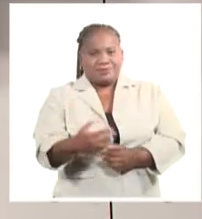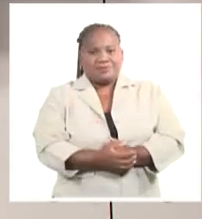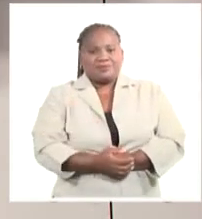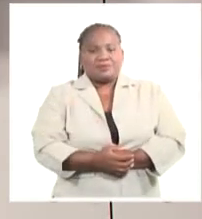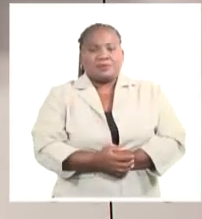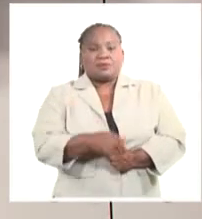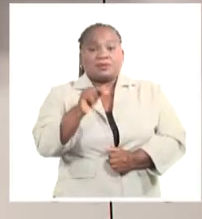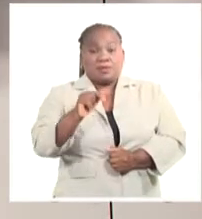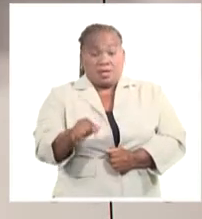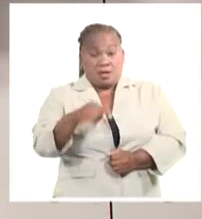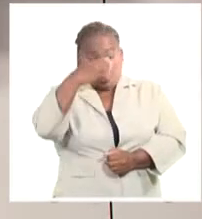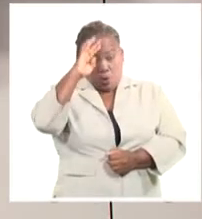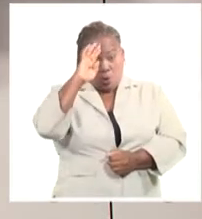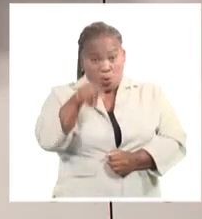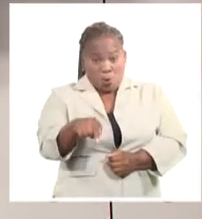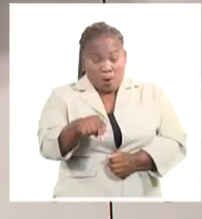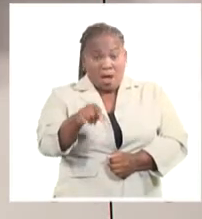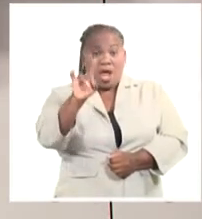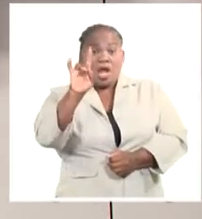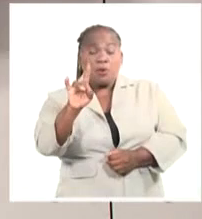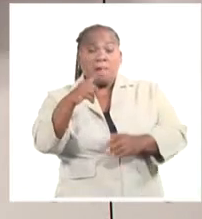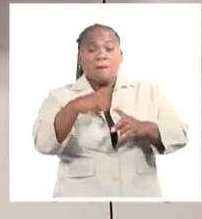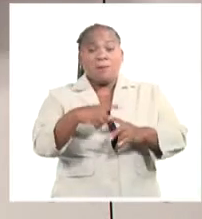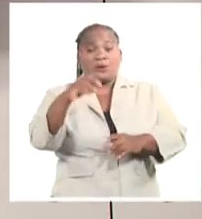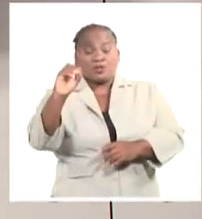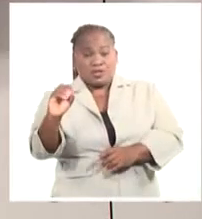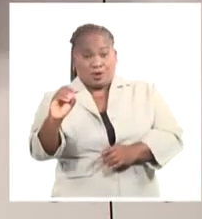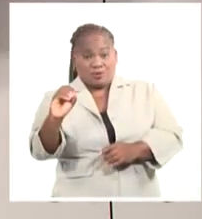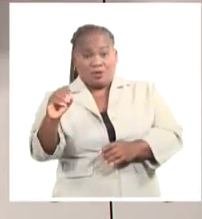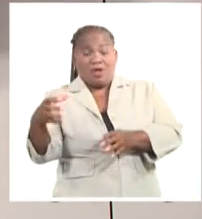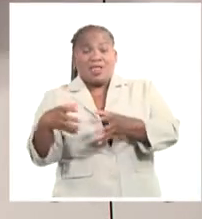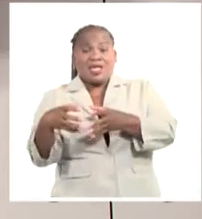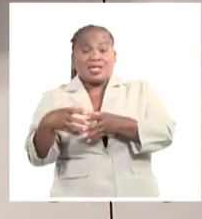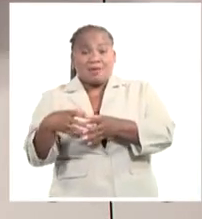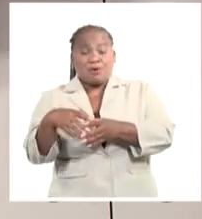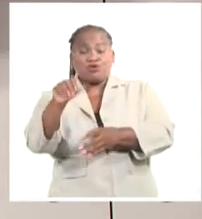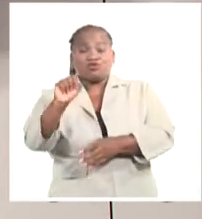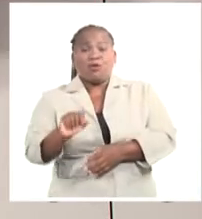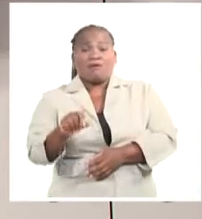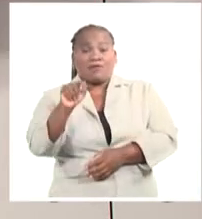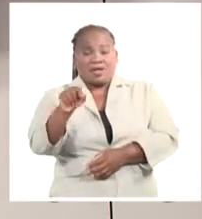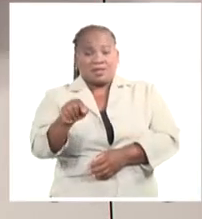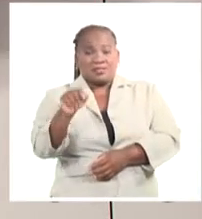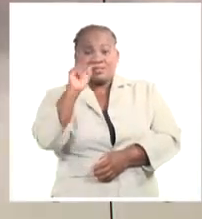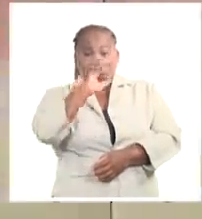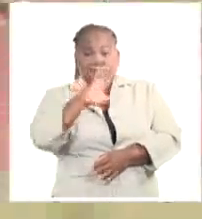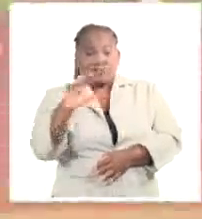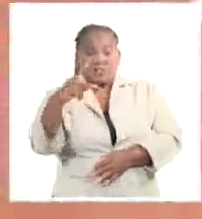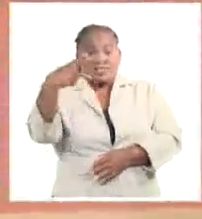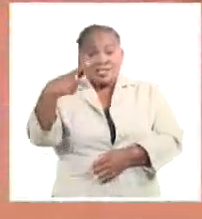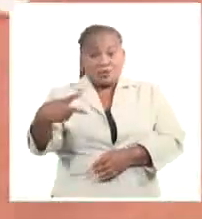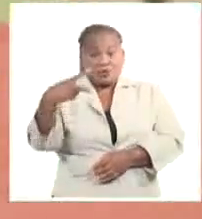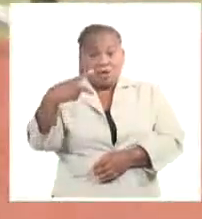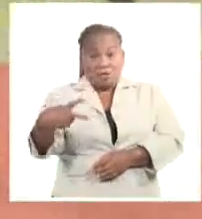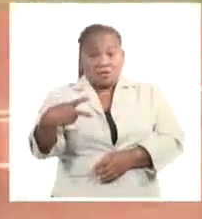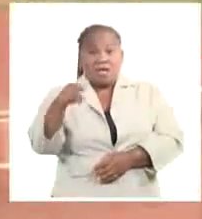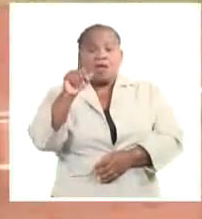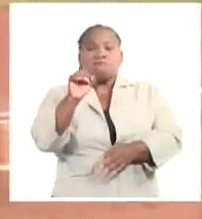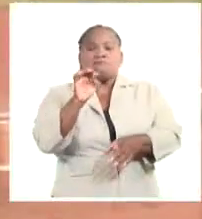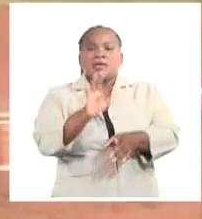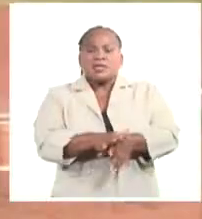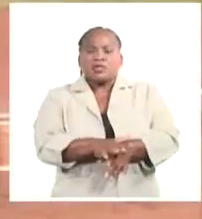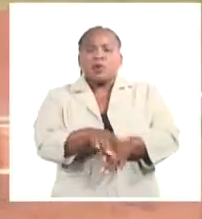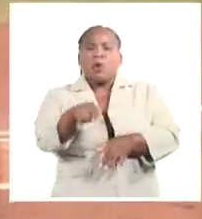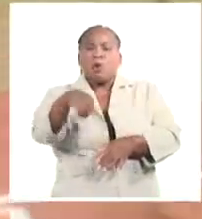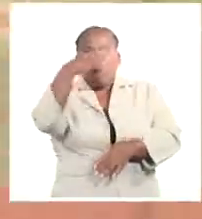Antillas triunfó 9-0 ante Sudáfrica y se despidió del evento en el noveno puesto. En el segundo capítulo comenzó la producción cubana,